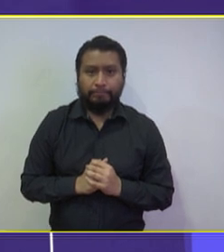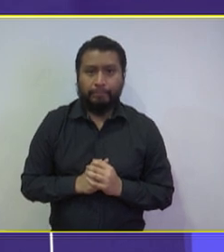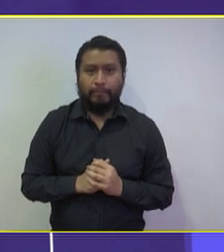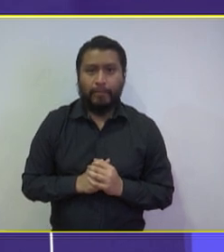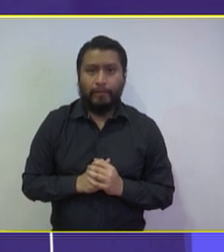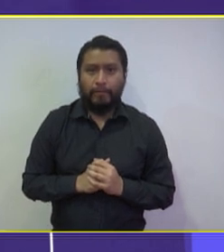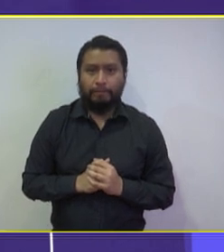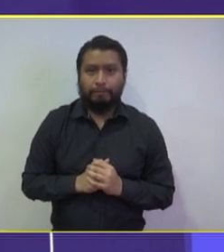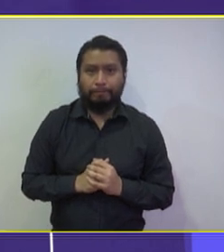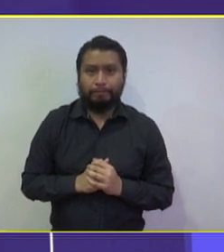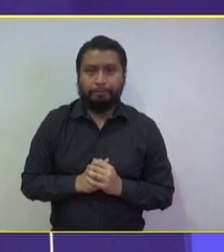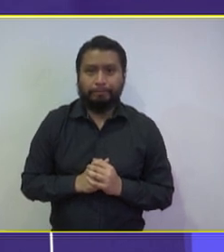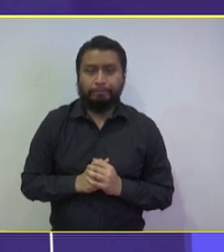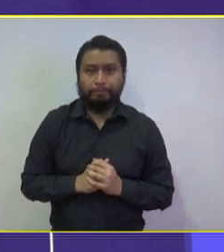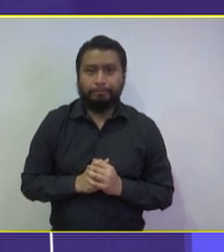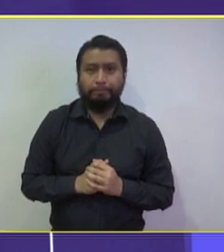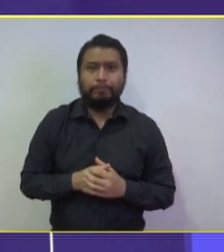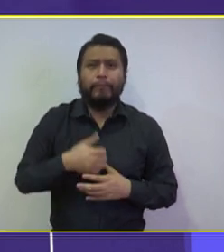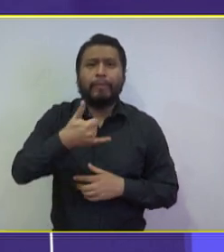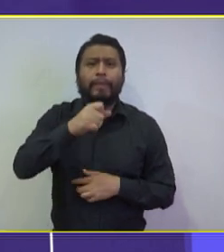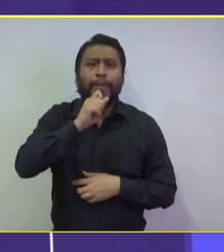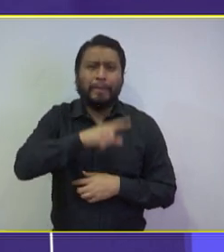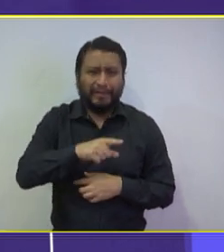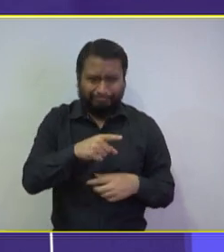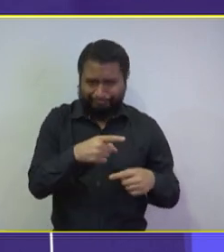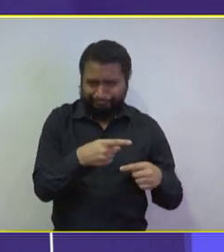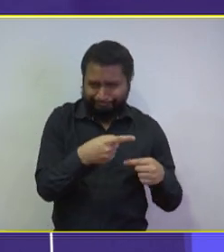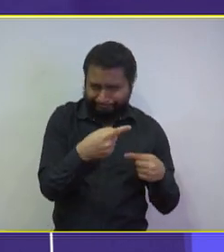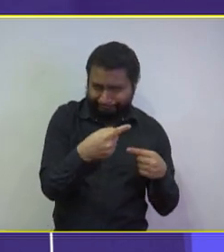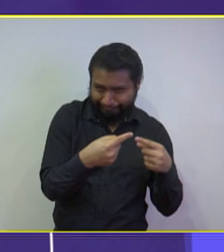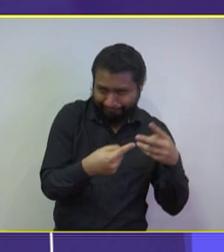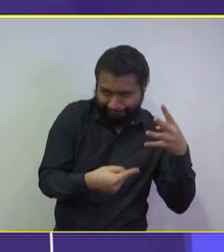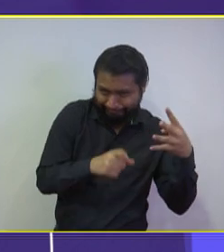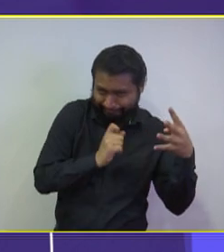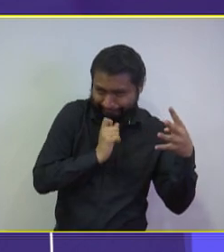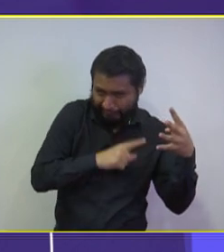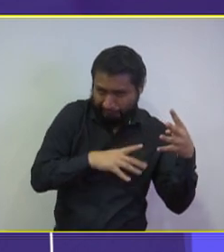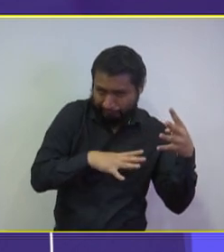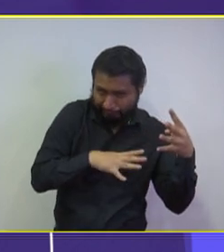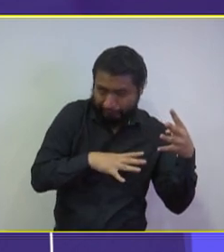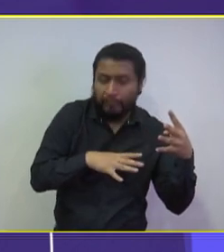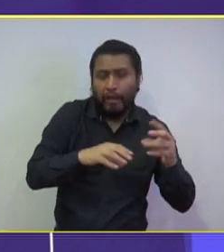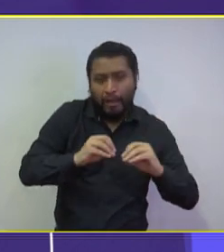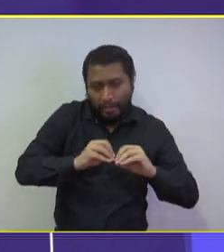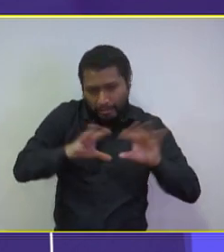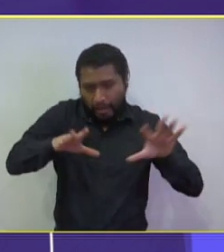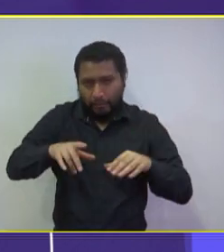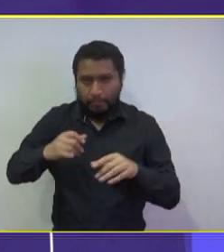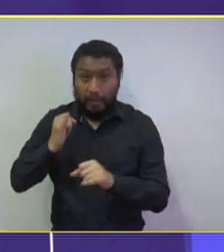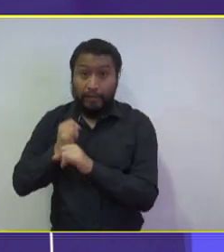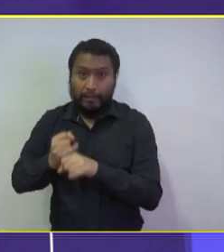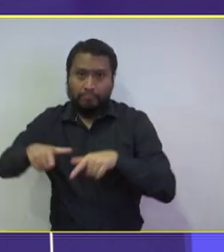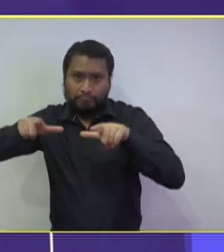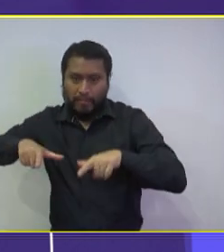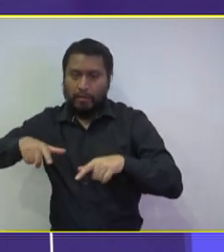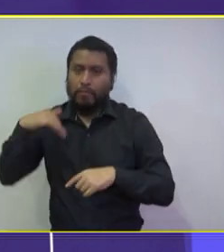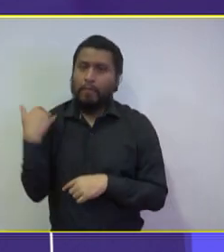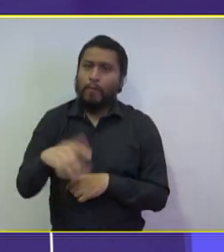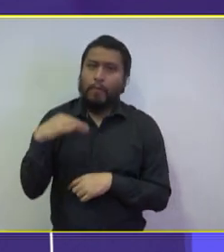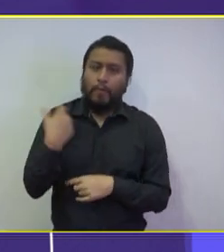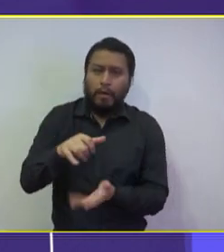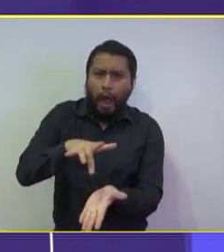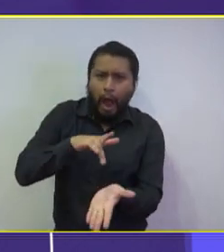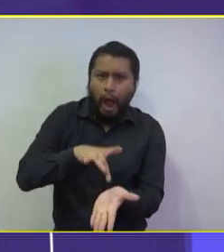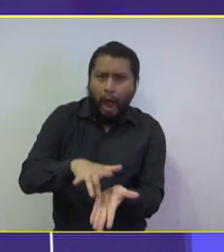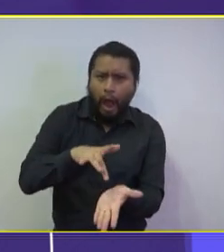También, como parte de estos elementos, claramente, aunque la página de internet es un gran apoyo, también queremos que los